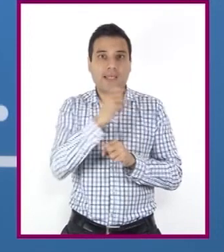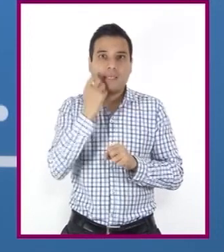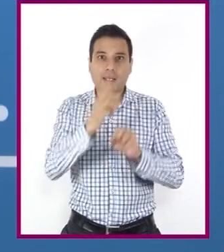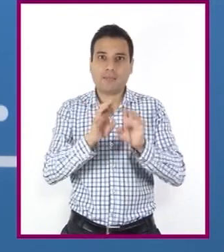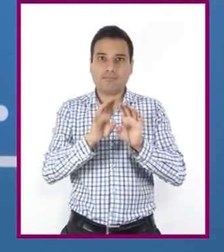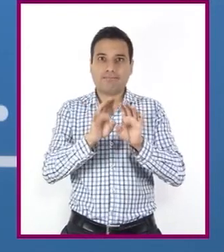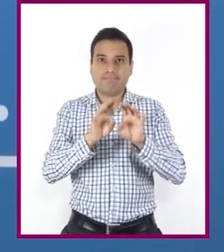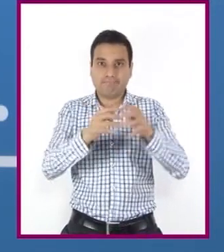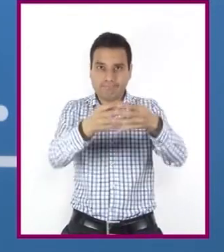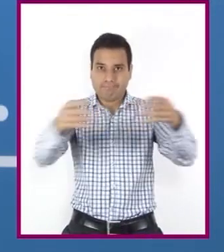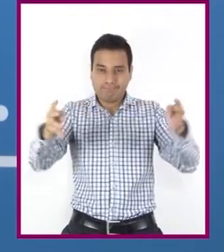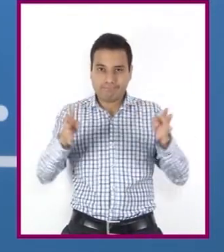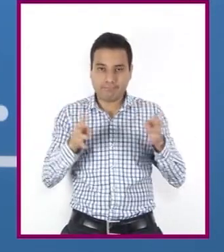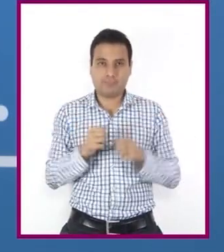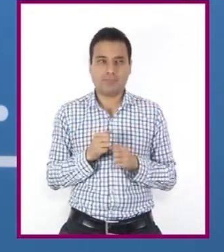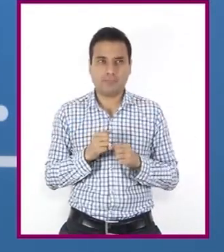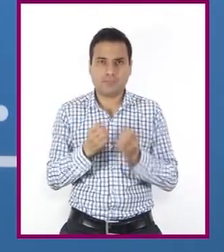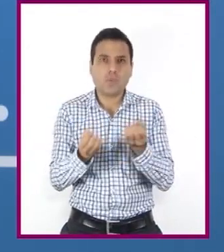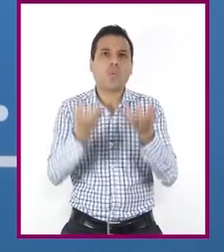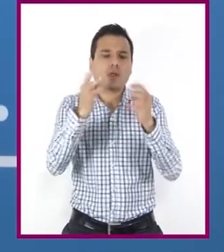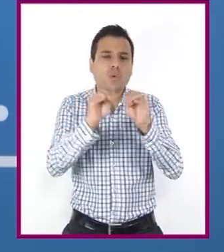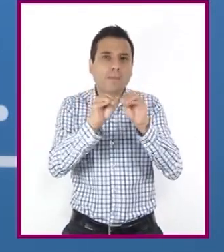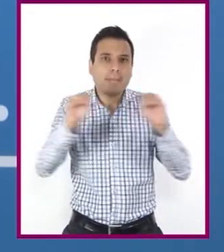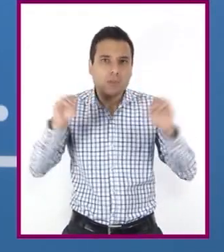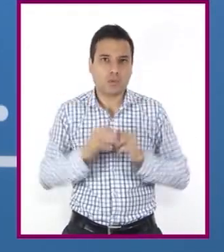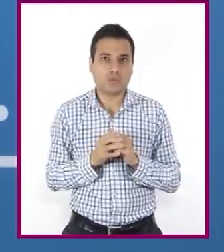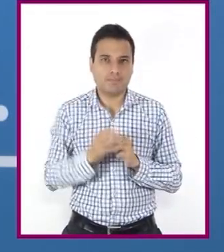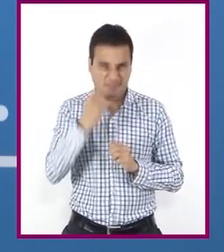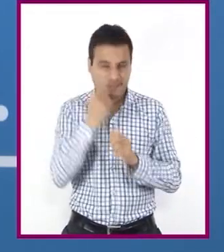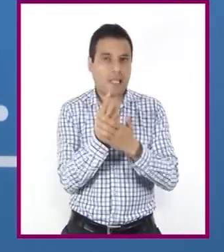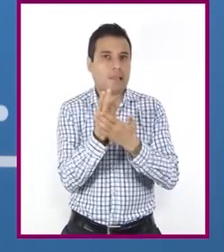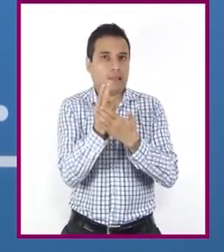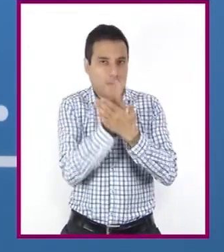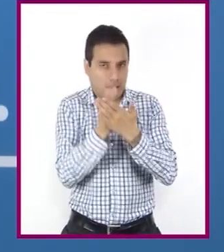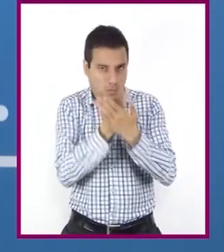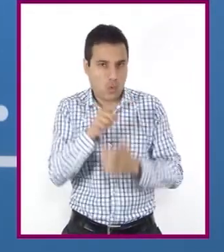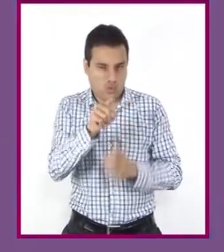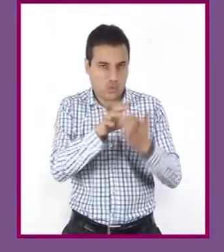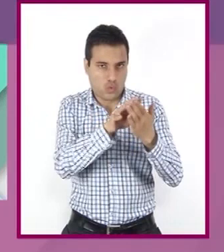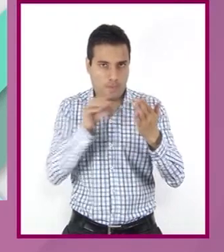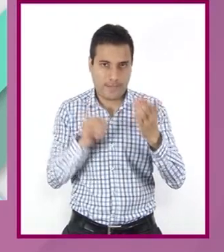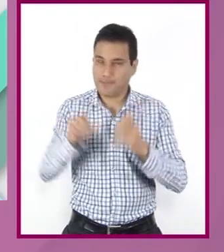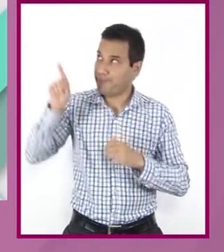terreno de mi tía Lili? Dibujen en su cuaderno el siguiente plano del terreno de mi tía.